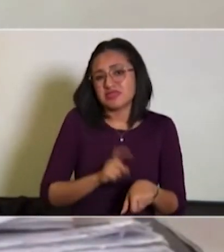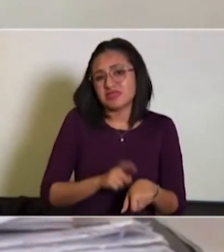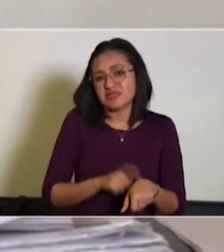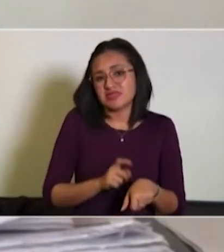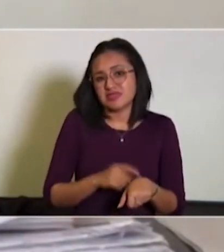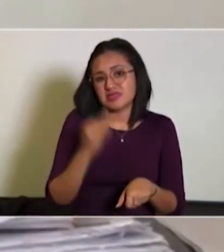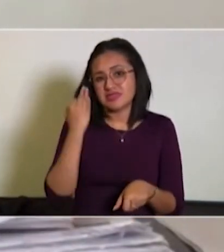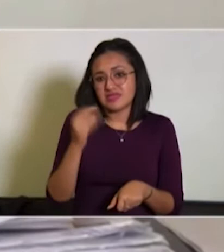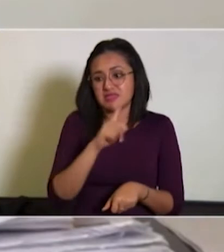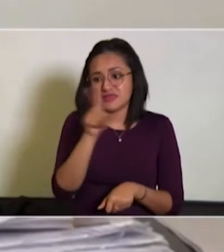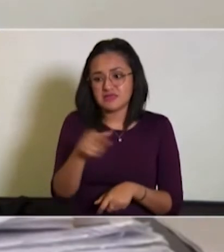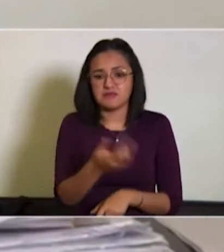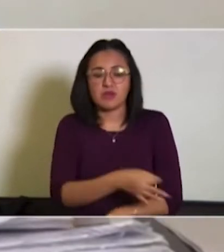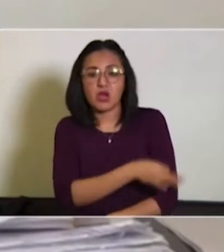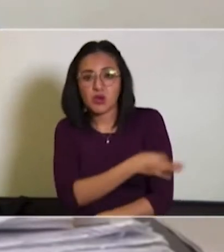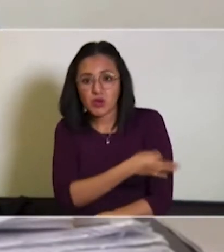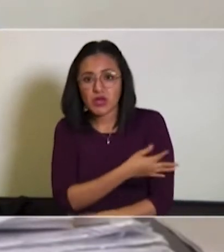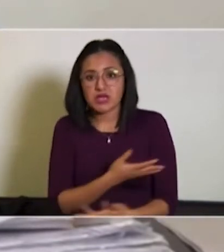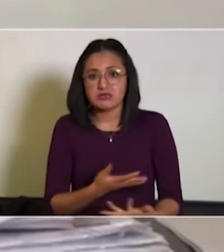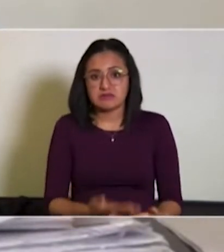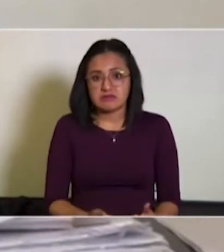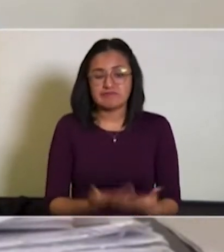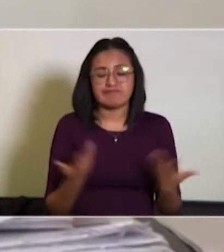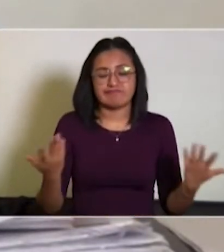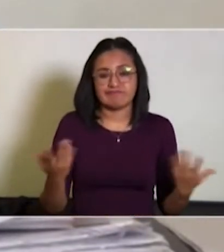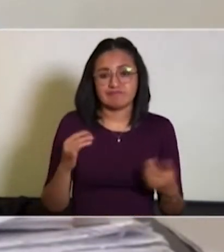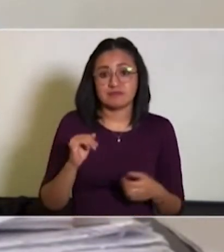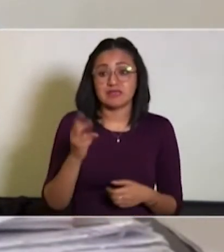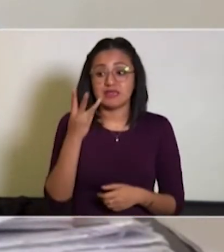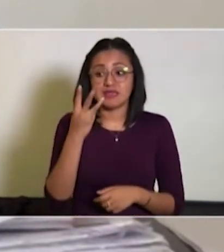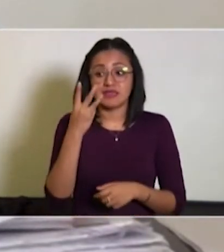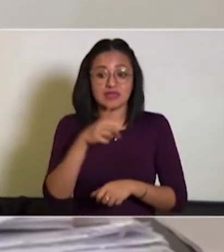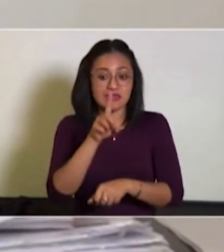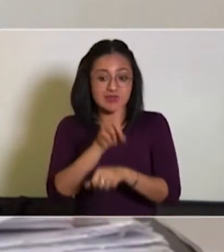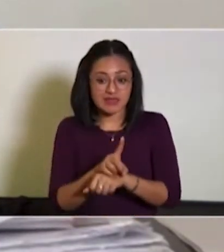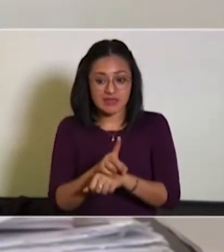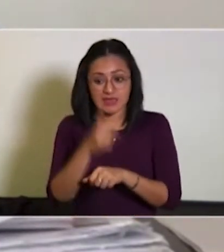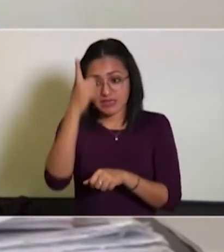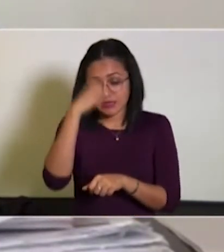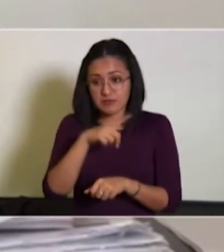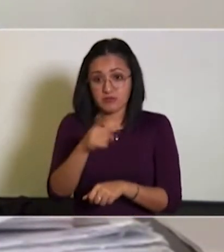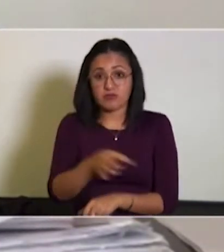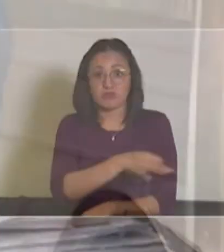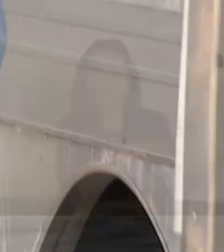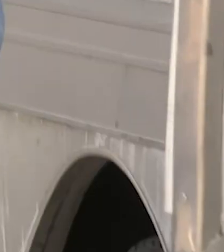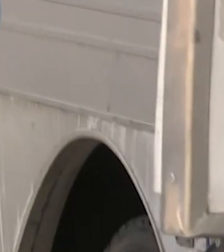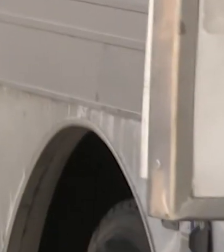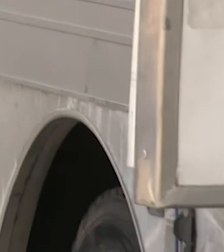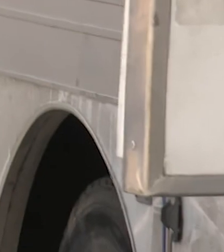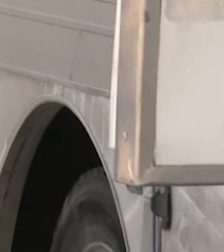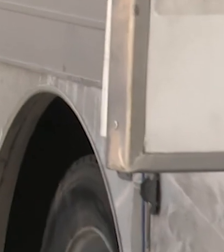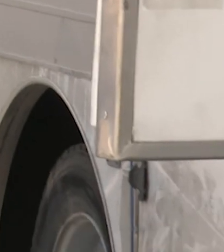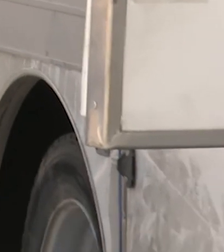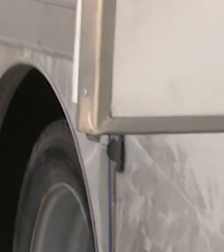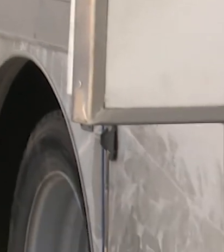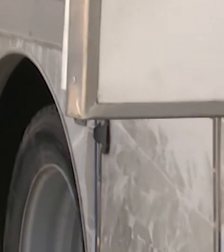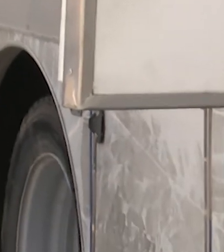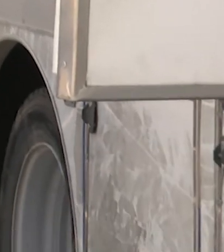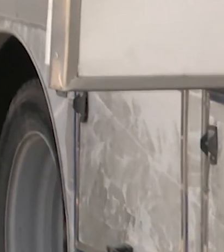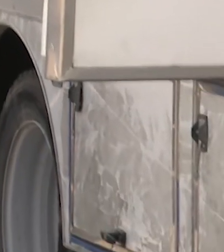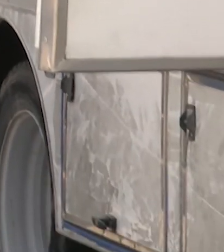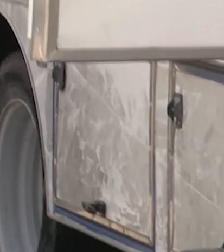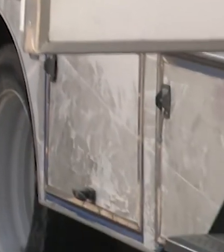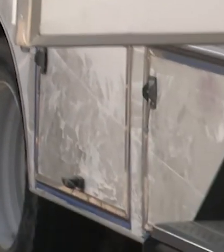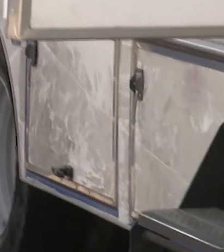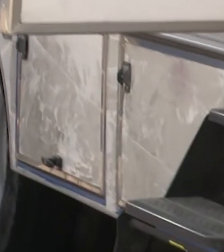la cantidad de vacuna. Tenemos 3 días para aplicarla. La entidad poblana cuenta con una